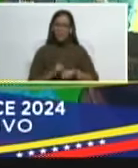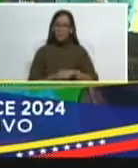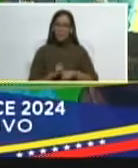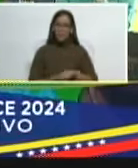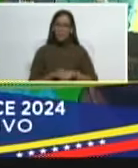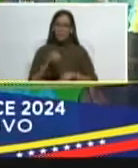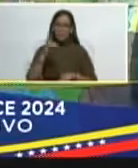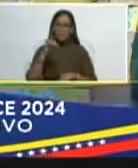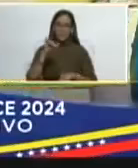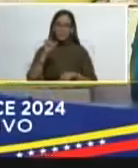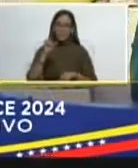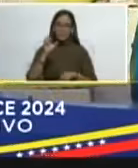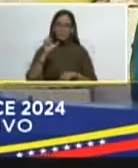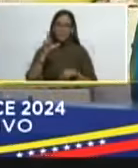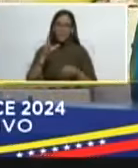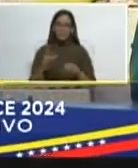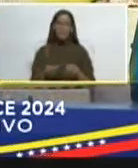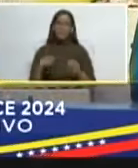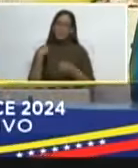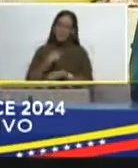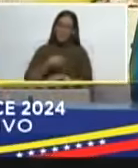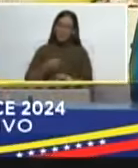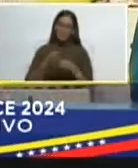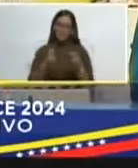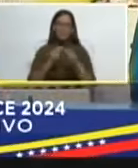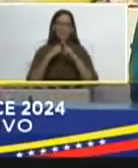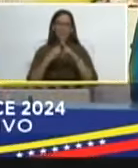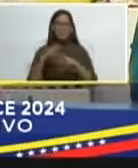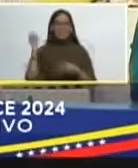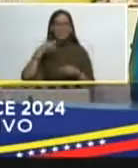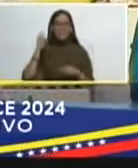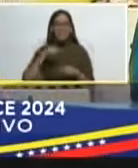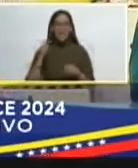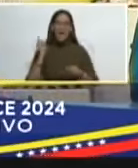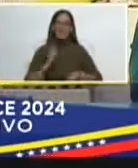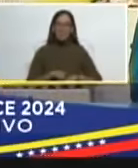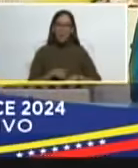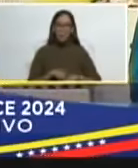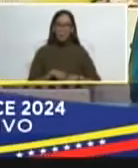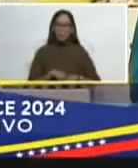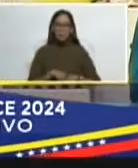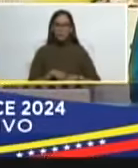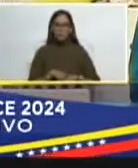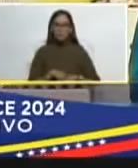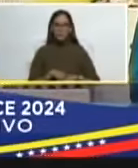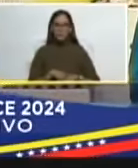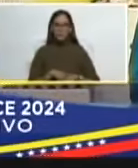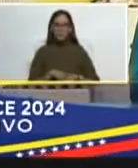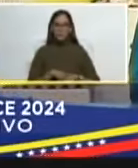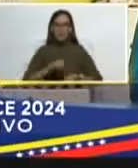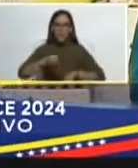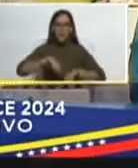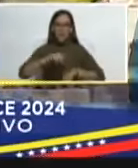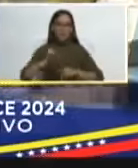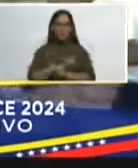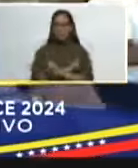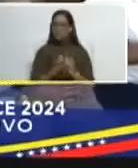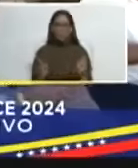tiempo. Del financiamiento y el crédito necesario a tiempo. Sin demora.